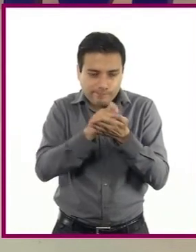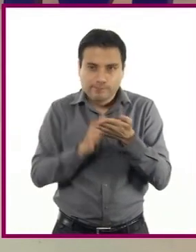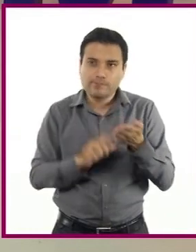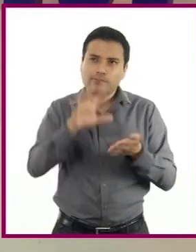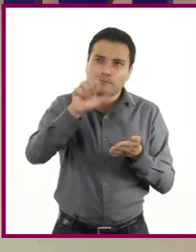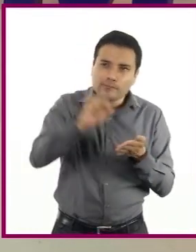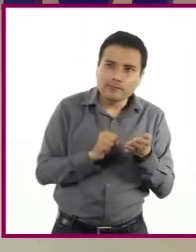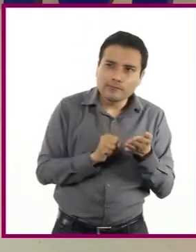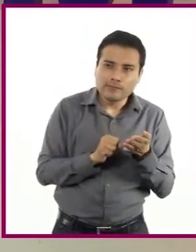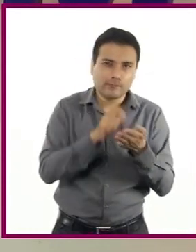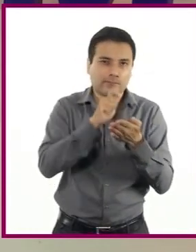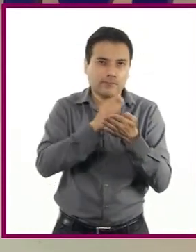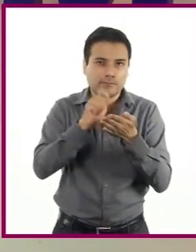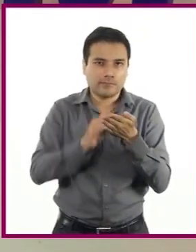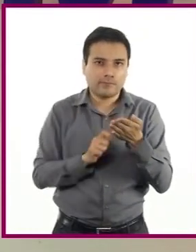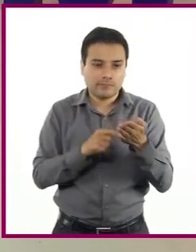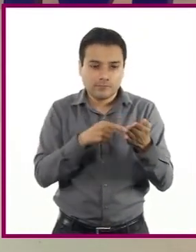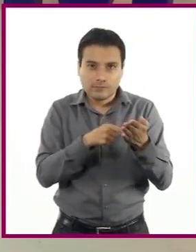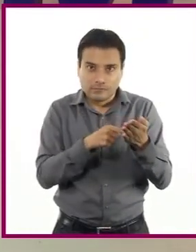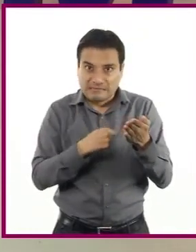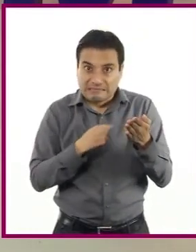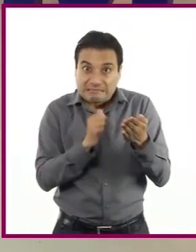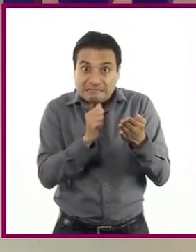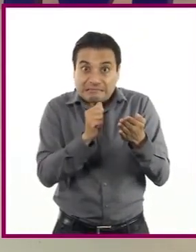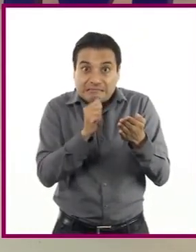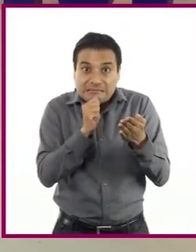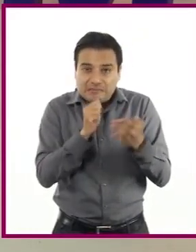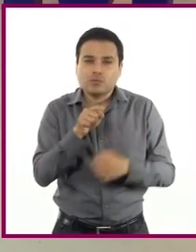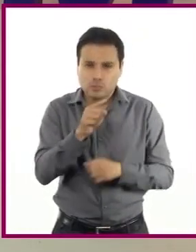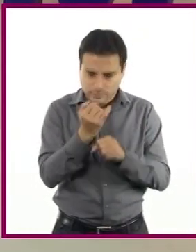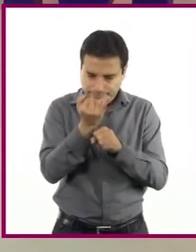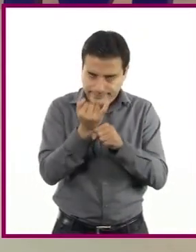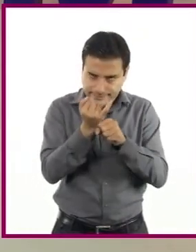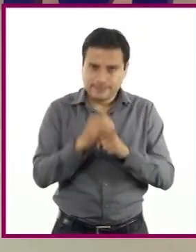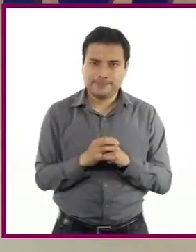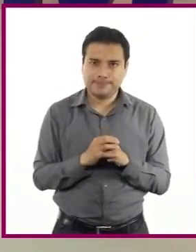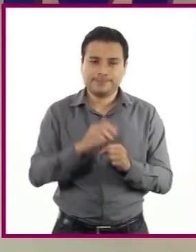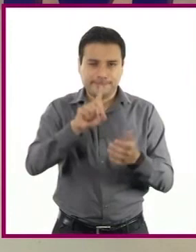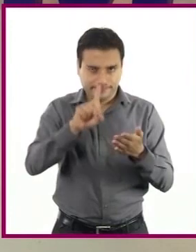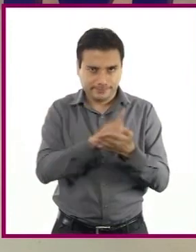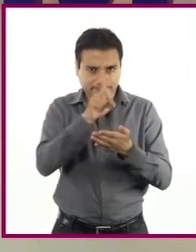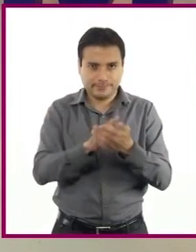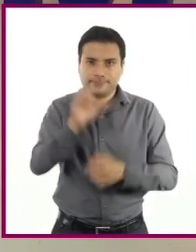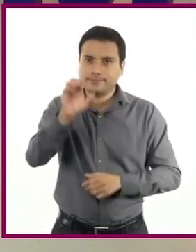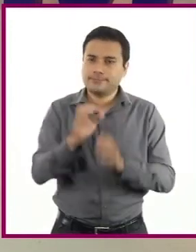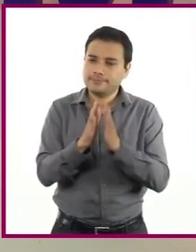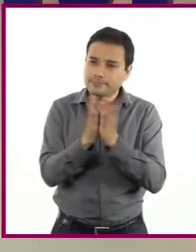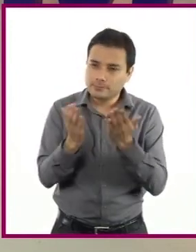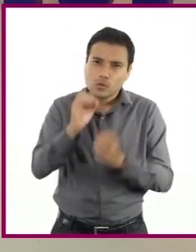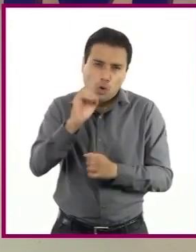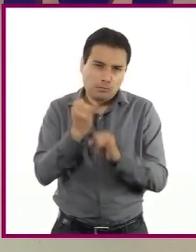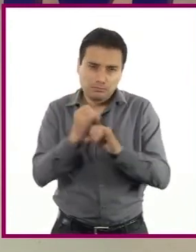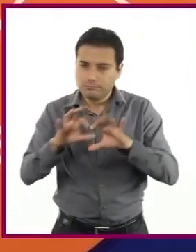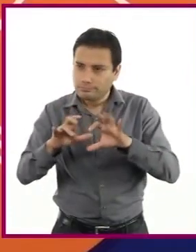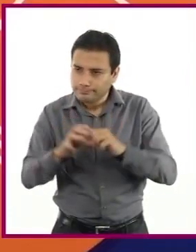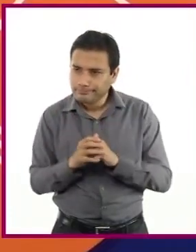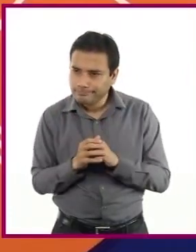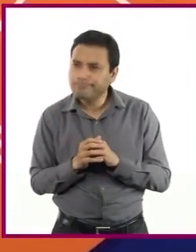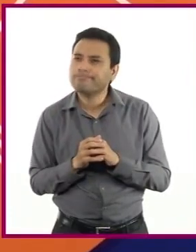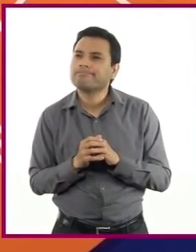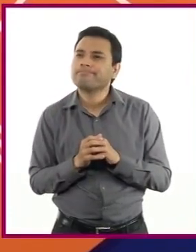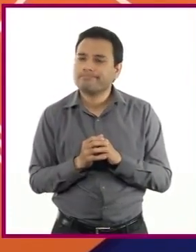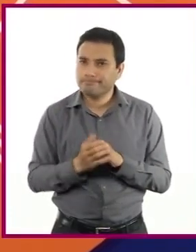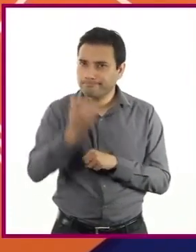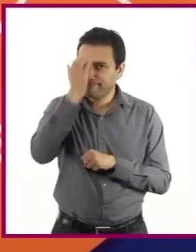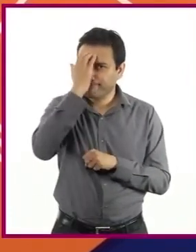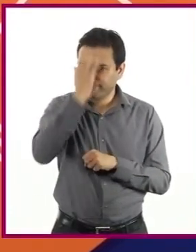desconocen. Busquen su significado, lean distintas acepciones y comenten el uso apropiado de esas palabras.